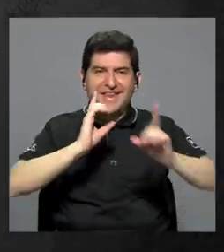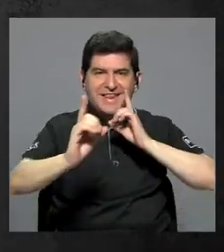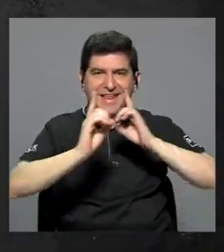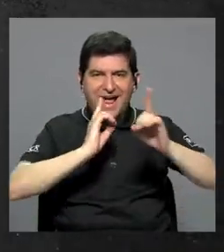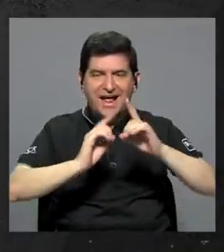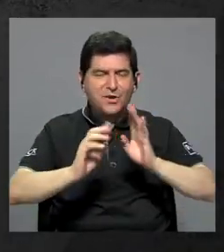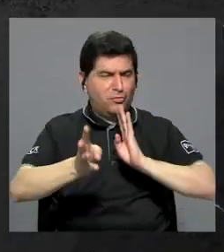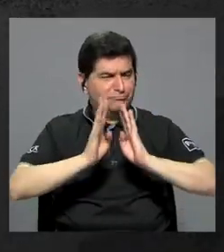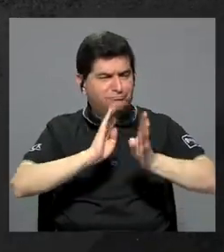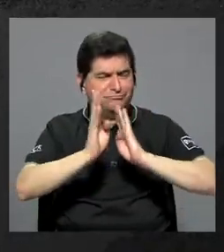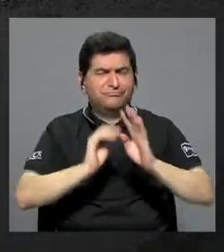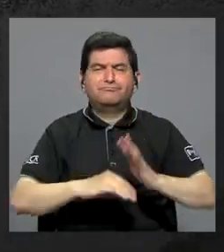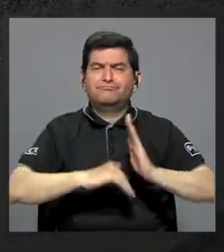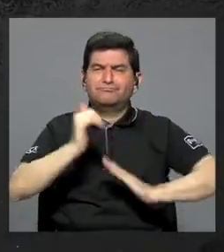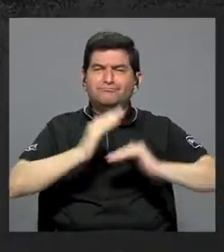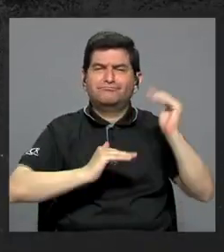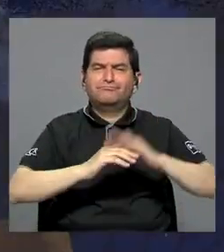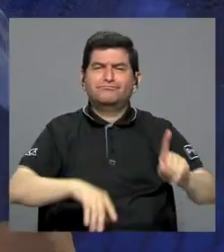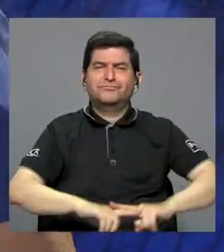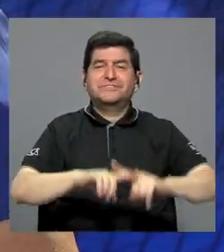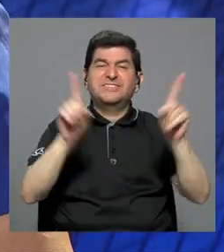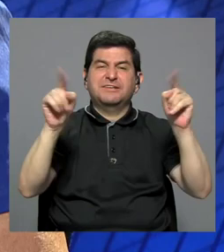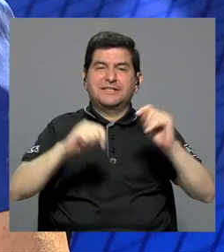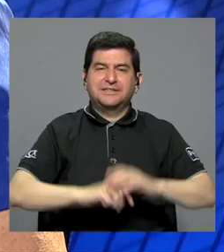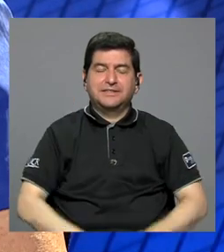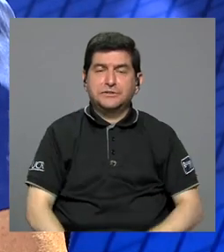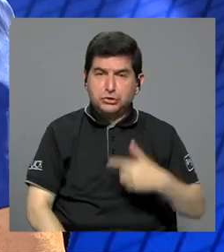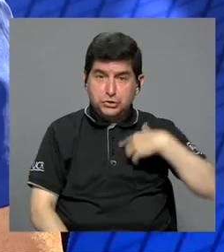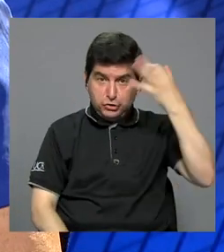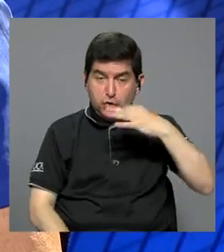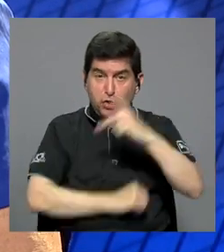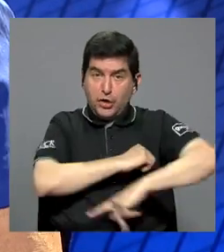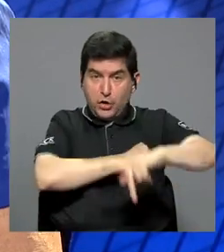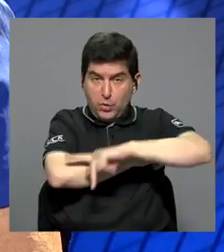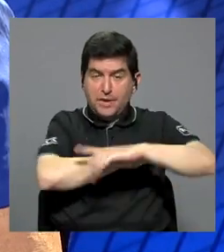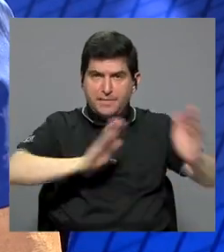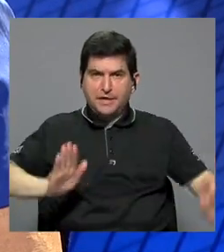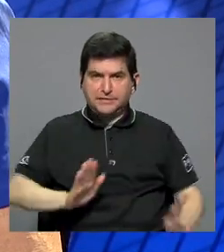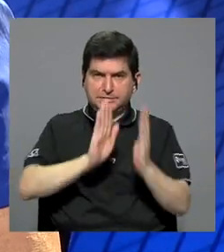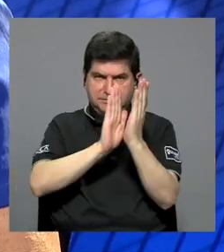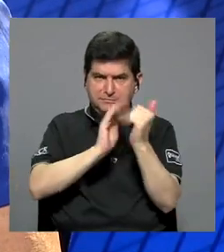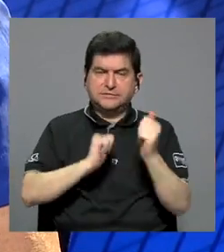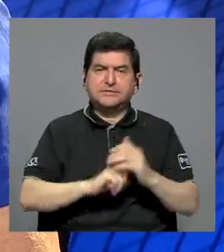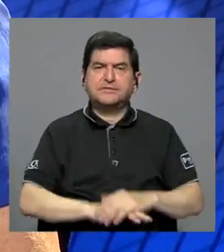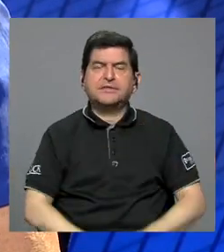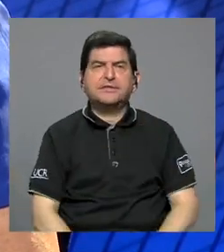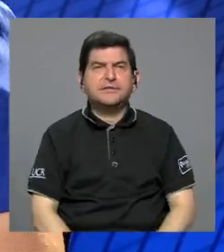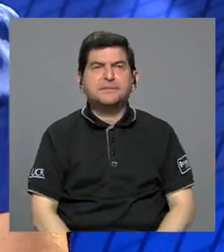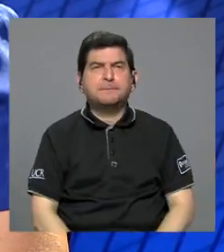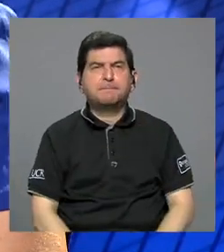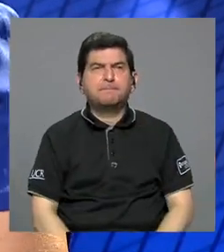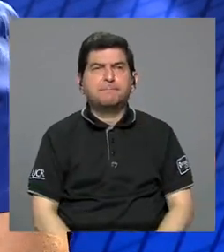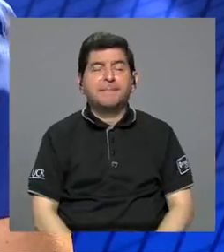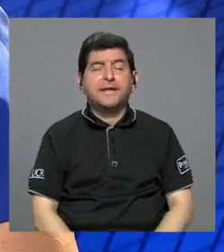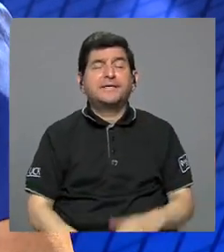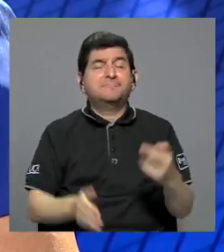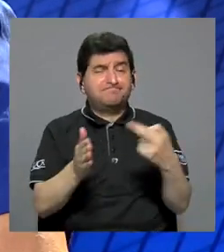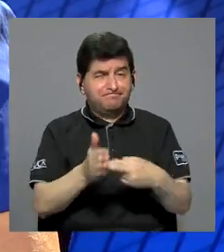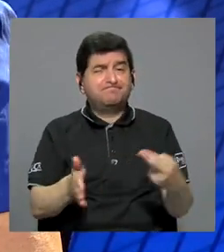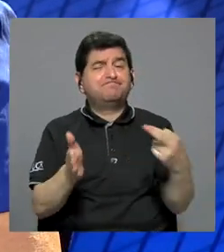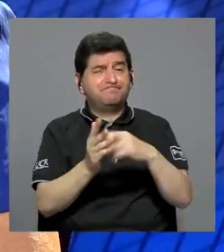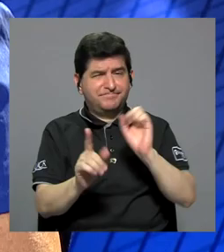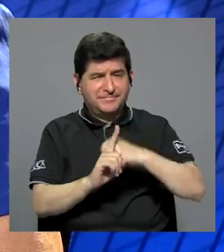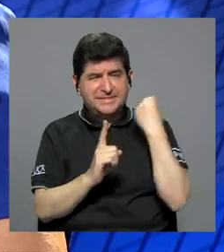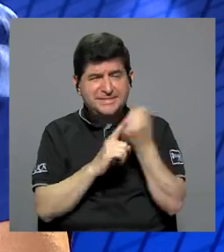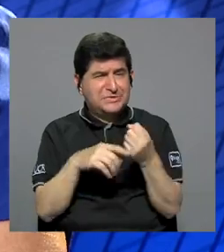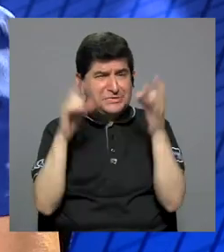generar diálogos y conversaciones constructivas diferentes. Yo creo que el país se ha enfrentado con mucha frecuencia